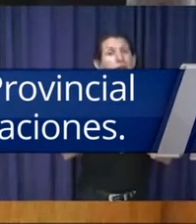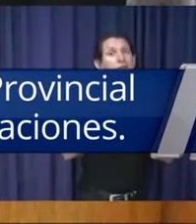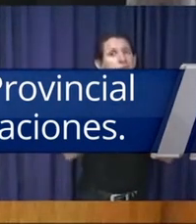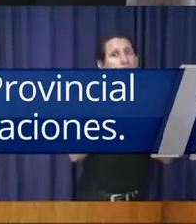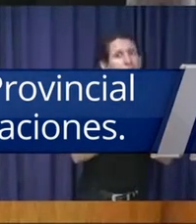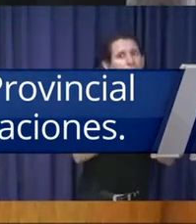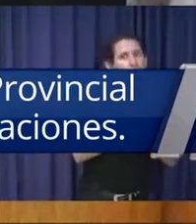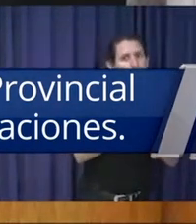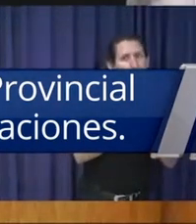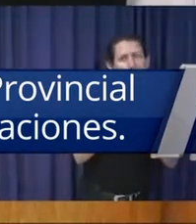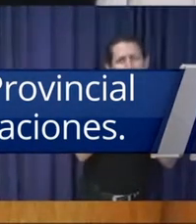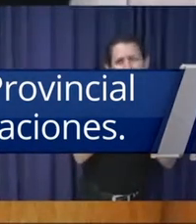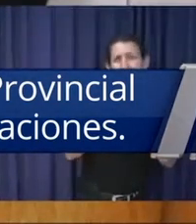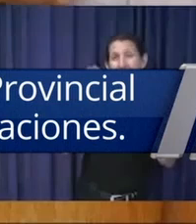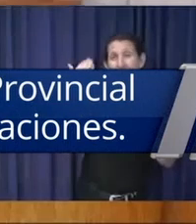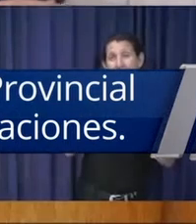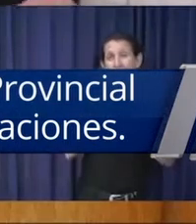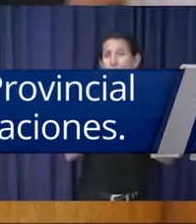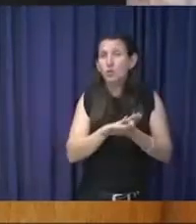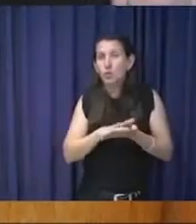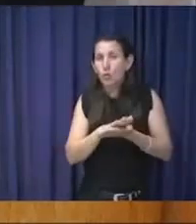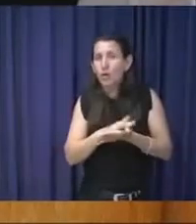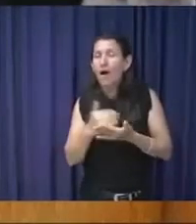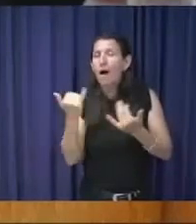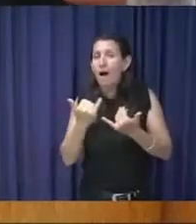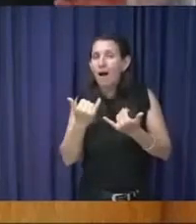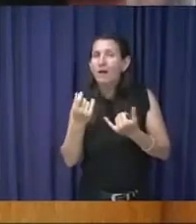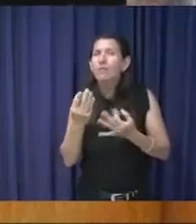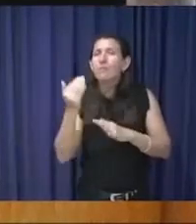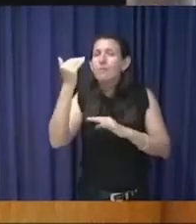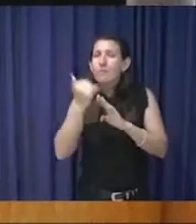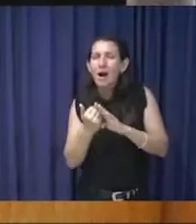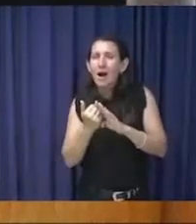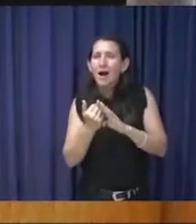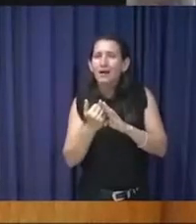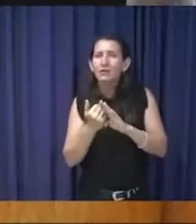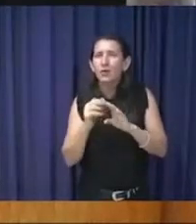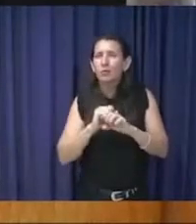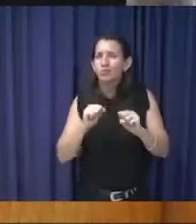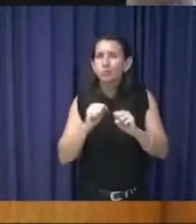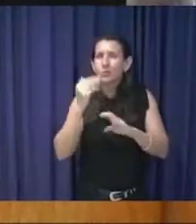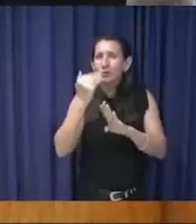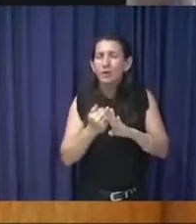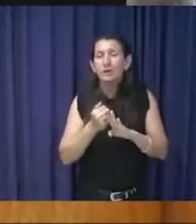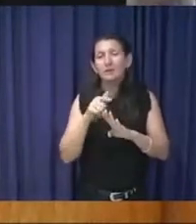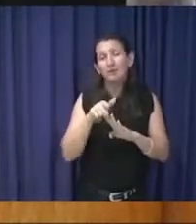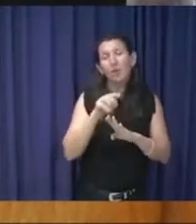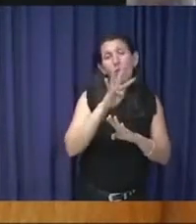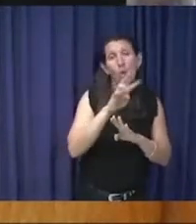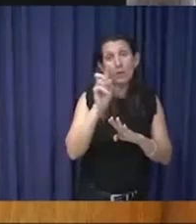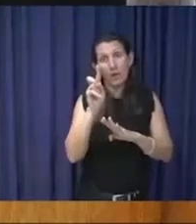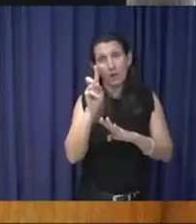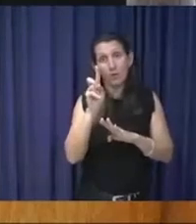ya había empezado a dar una solución bajando ese déficit que estaba en un 41% a un 31%, o